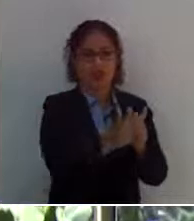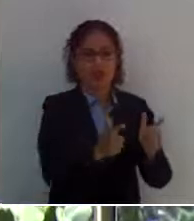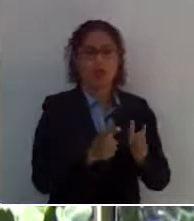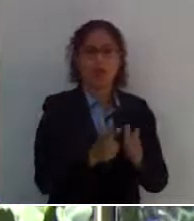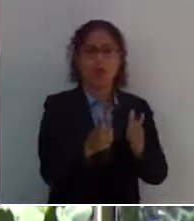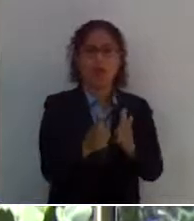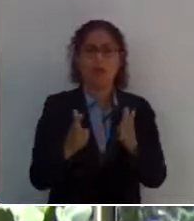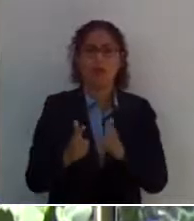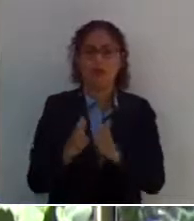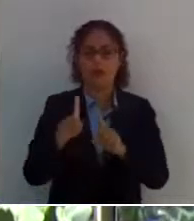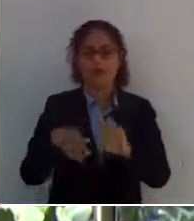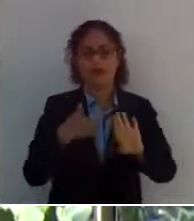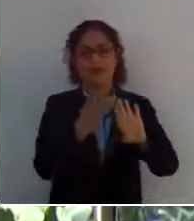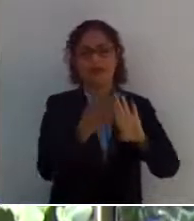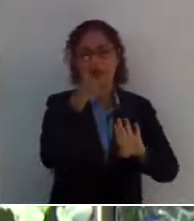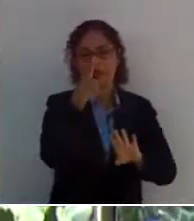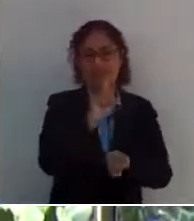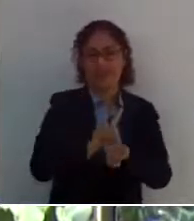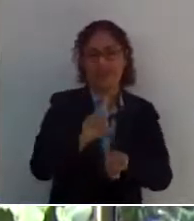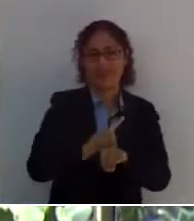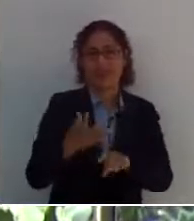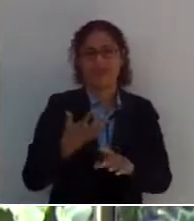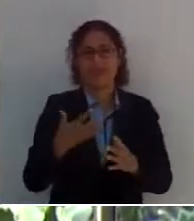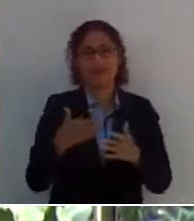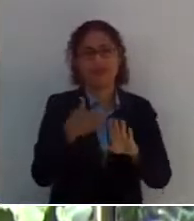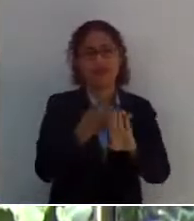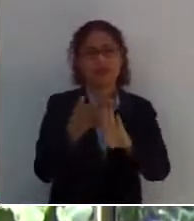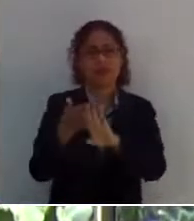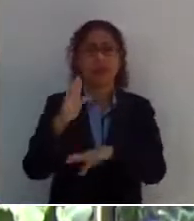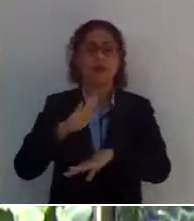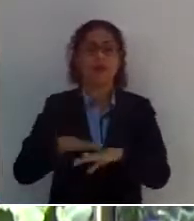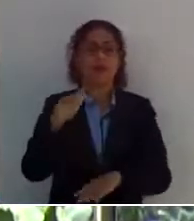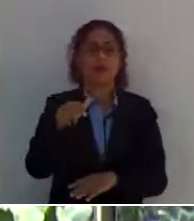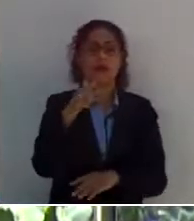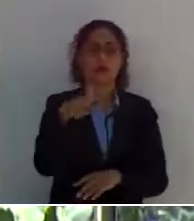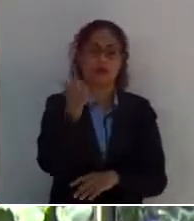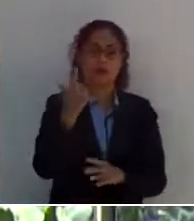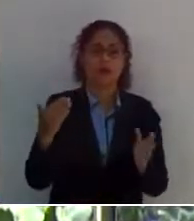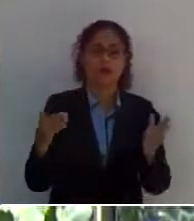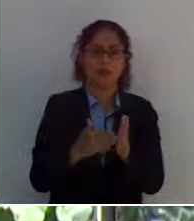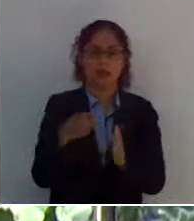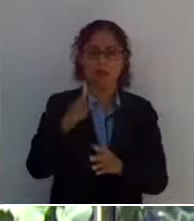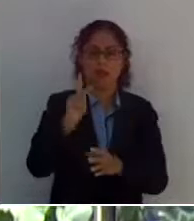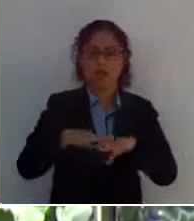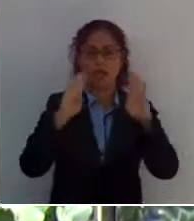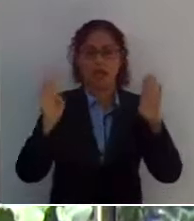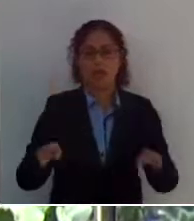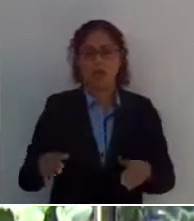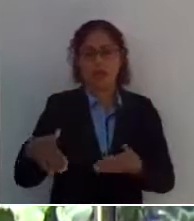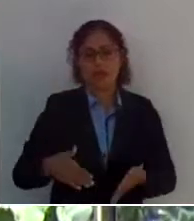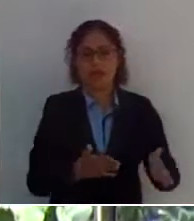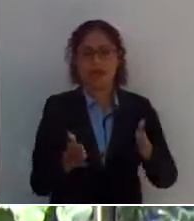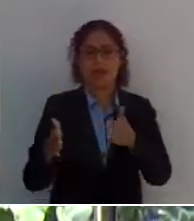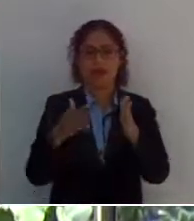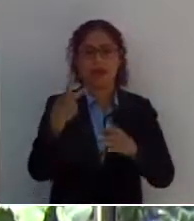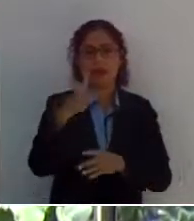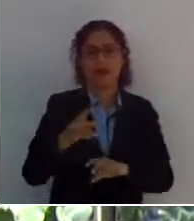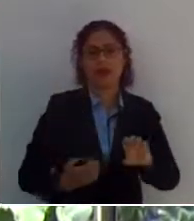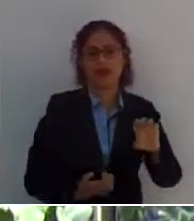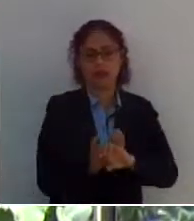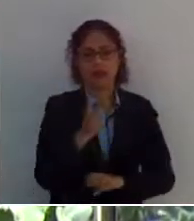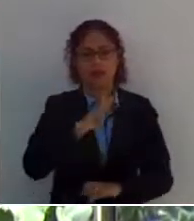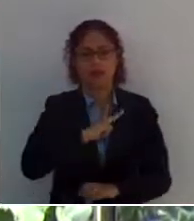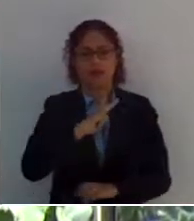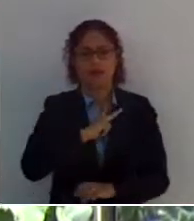destinado a combatir los delitos que se registran en los más de 12.000 kilómetros de red carretera de jurisdicción estatal y